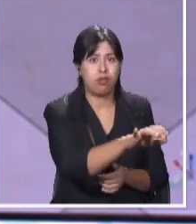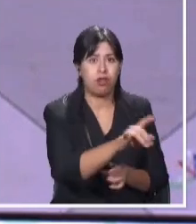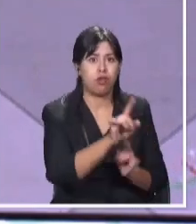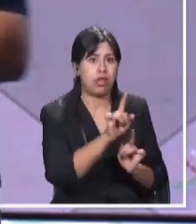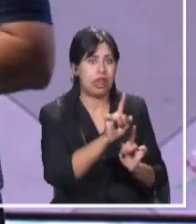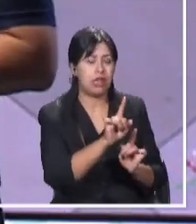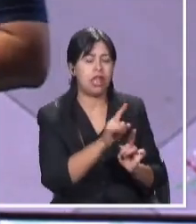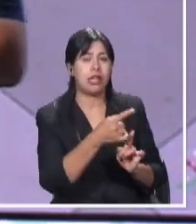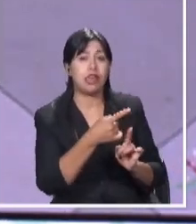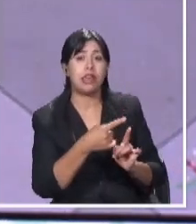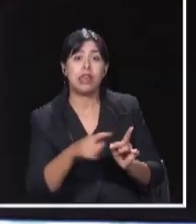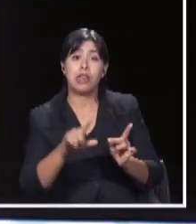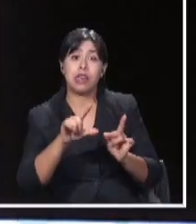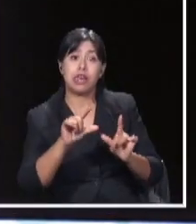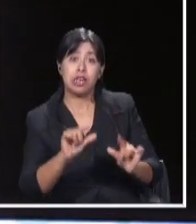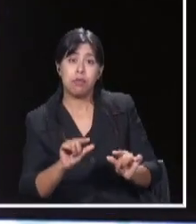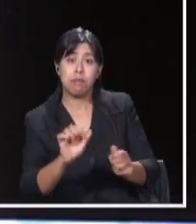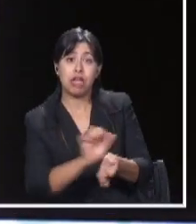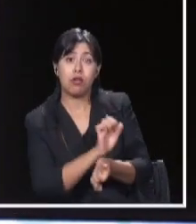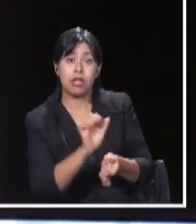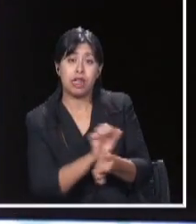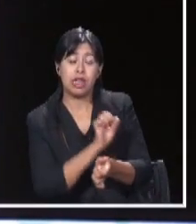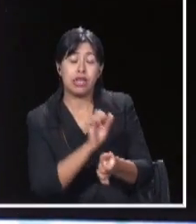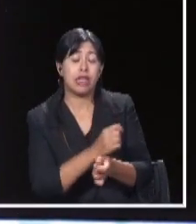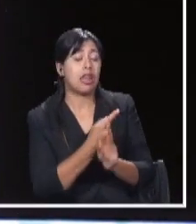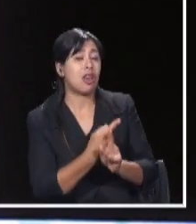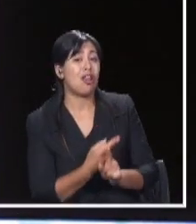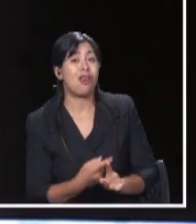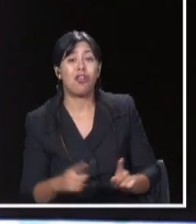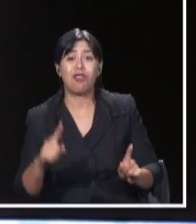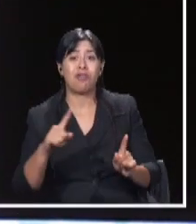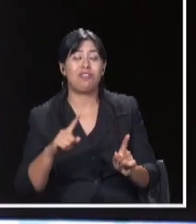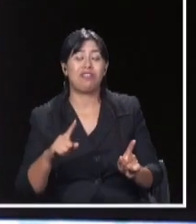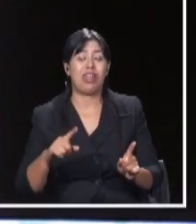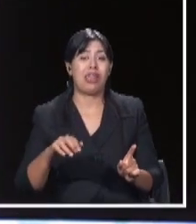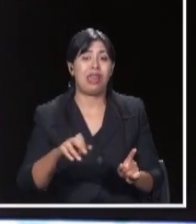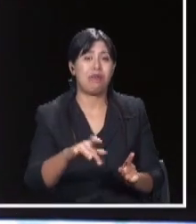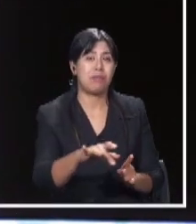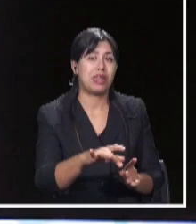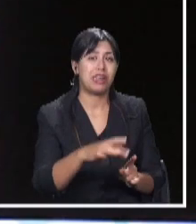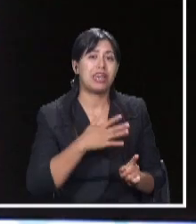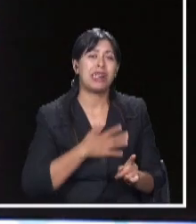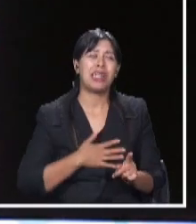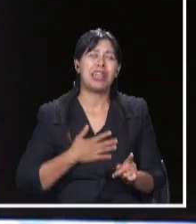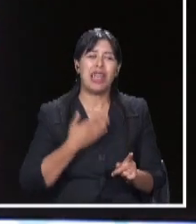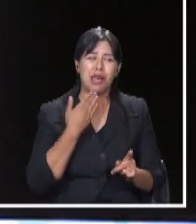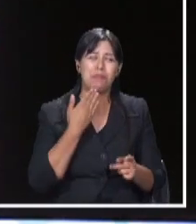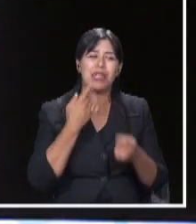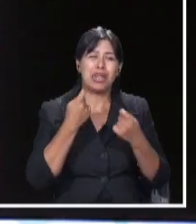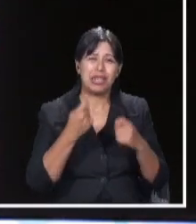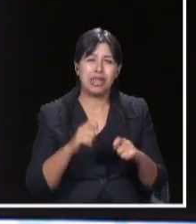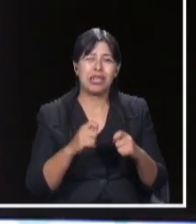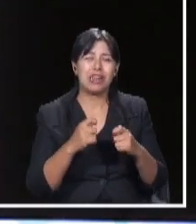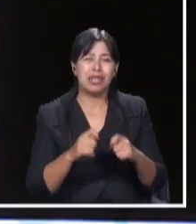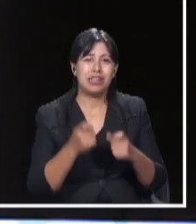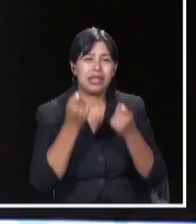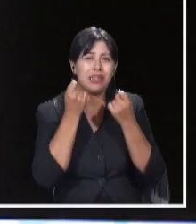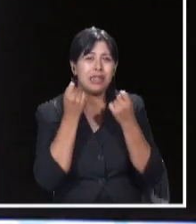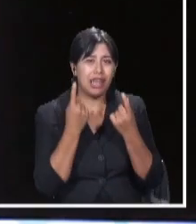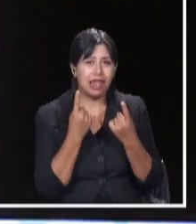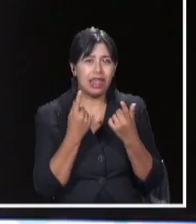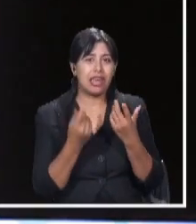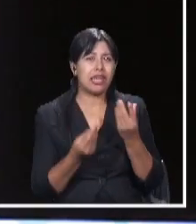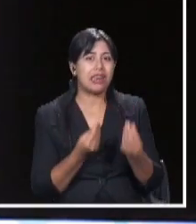Si ahora yo quiero que minimice la energía al caminar, probablemente la caminata va a ser otra. Y podemos tratar de entender cuáles son